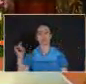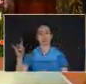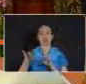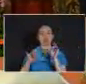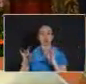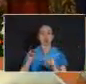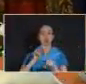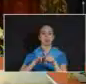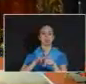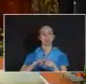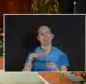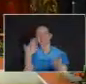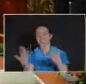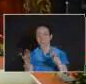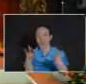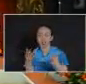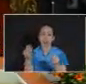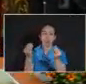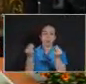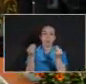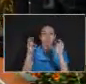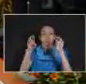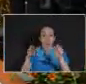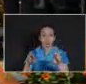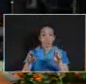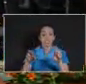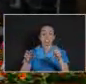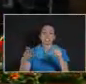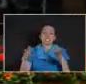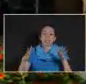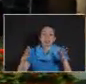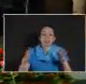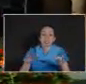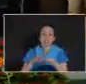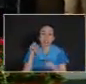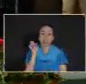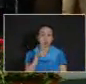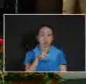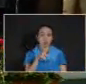Quizá mucha gente se asusta de eso. ¿Y quién no, verdad?